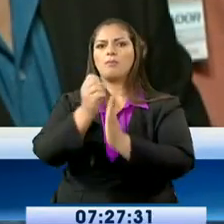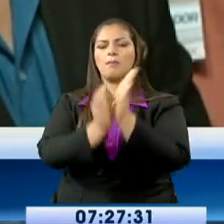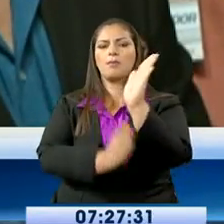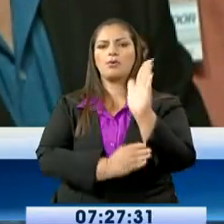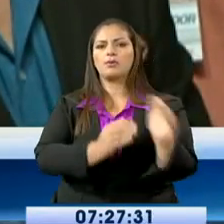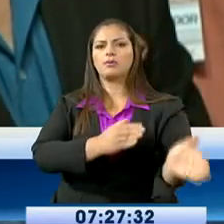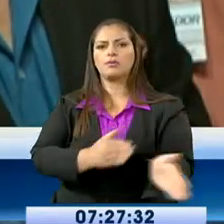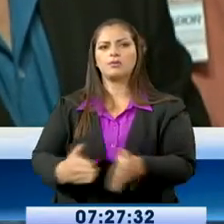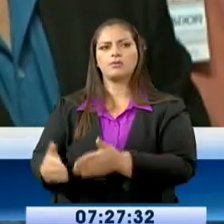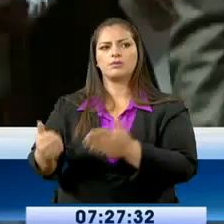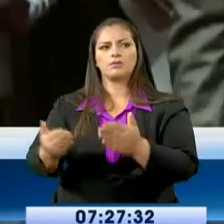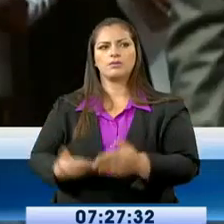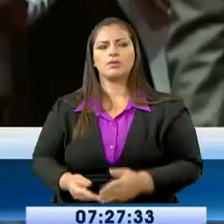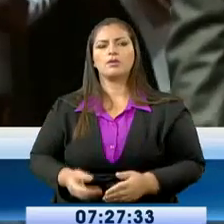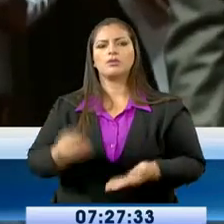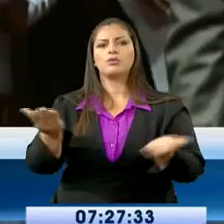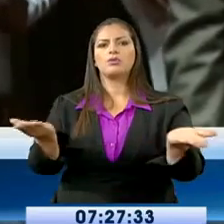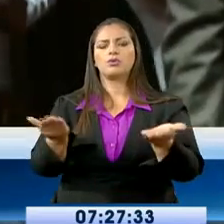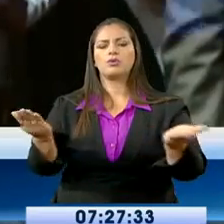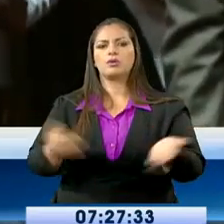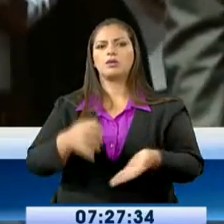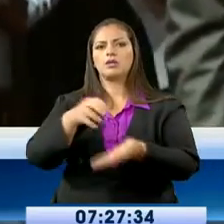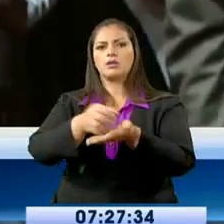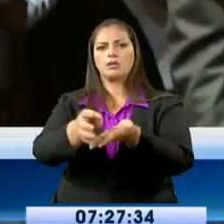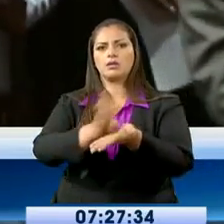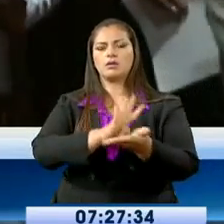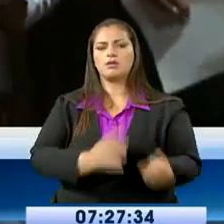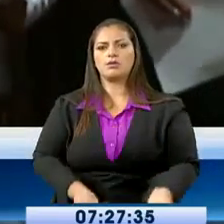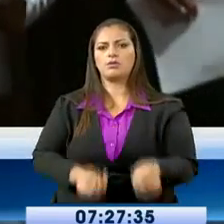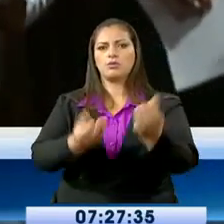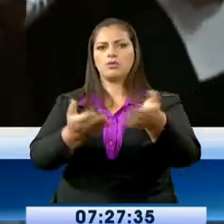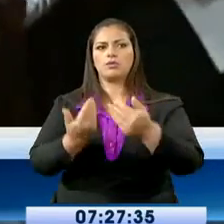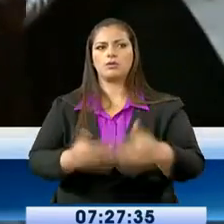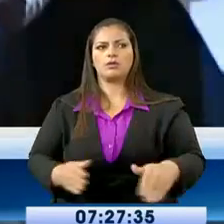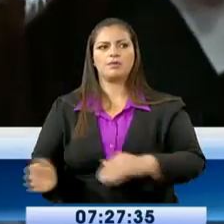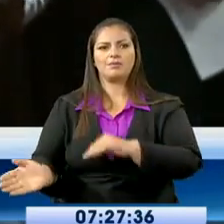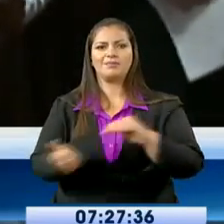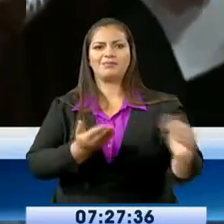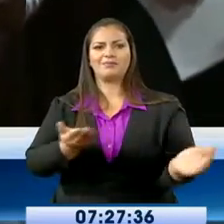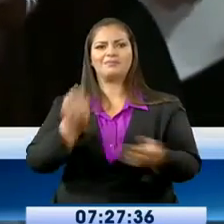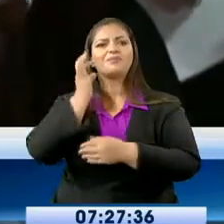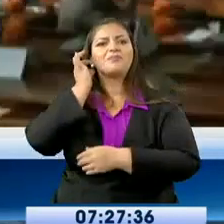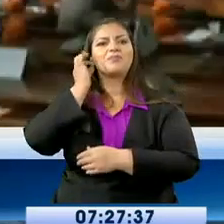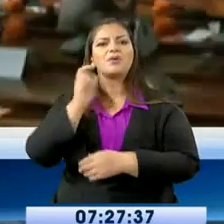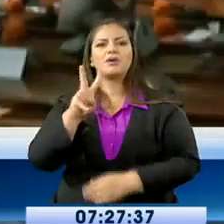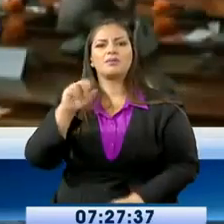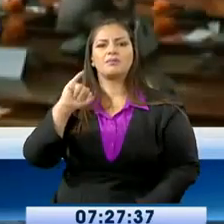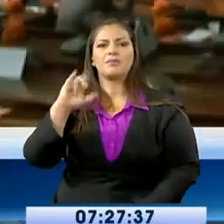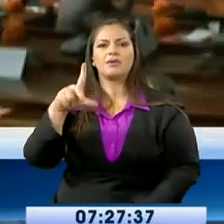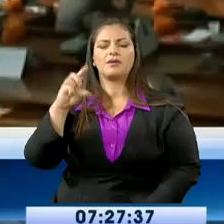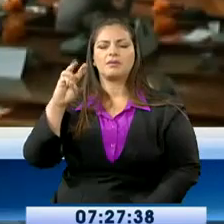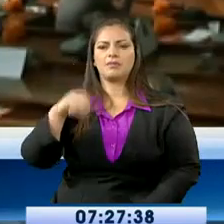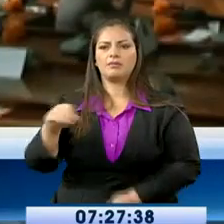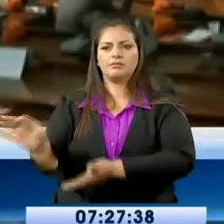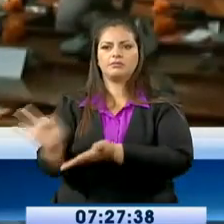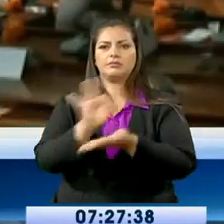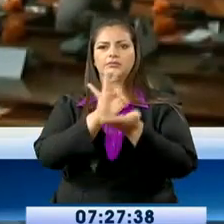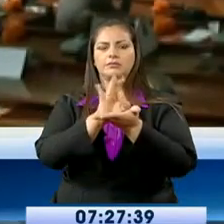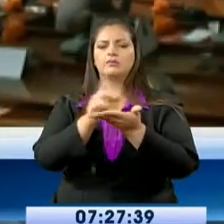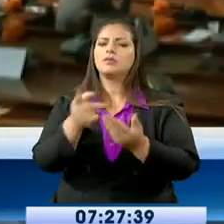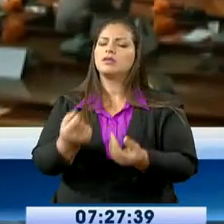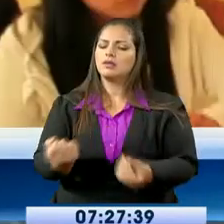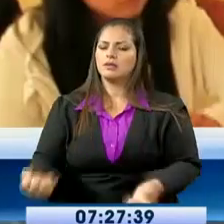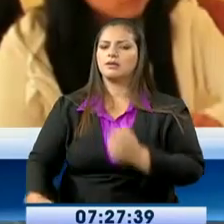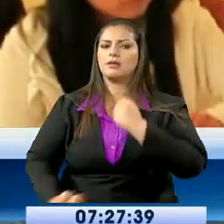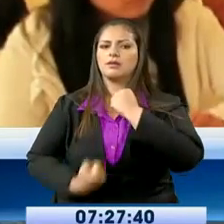proyectos a la Asamblea. En la misma jornada eligieron a Vilma Andrade para liderar la lista de asambleístas nacionales, quien planteó reformas a